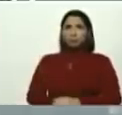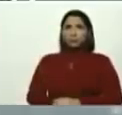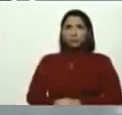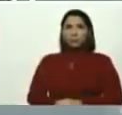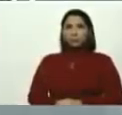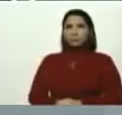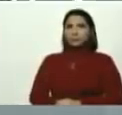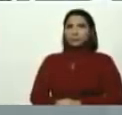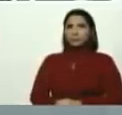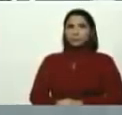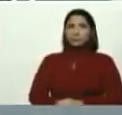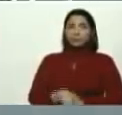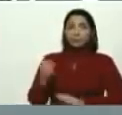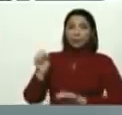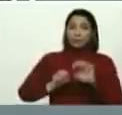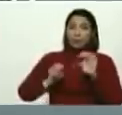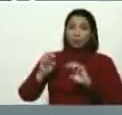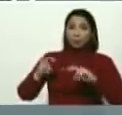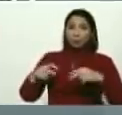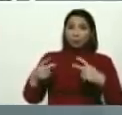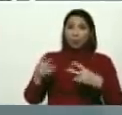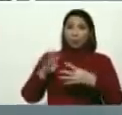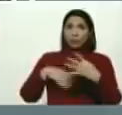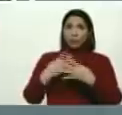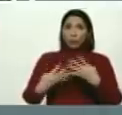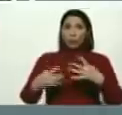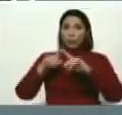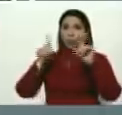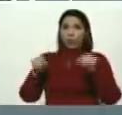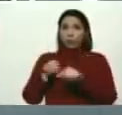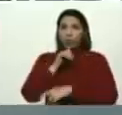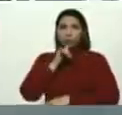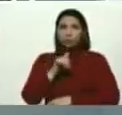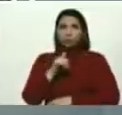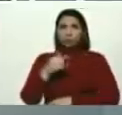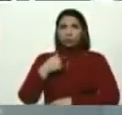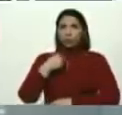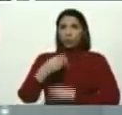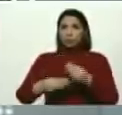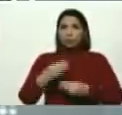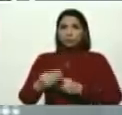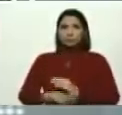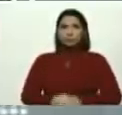Ustedes han evaluado entonces el nuevo cuadro de anuncios que voy a hacer. Así es.